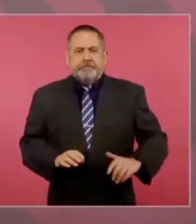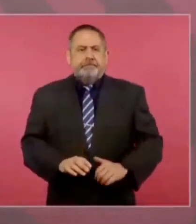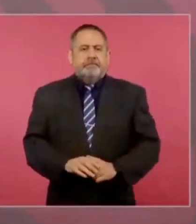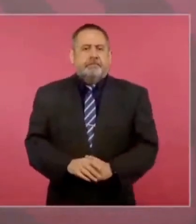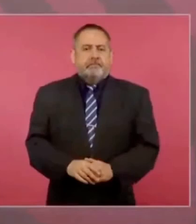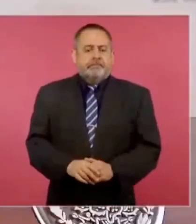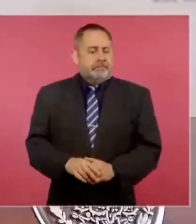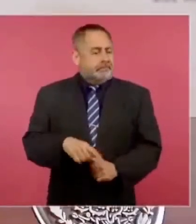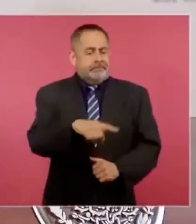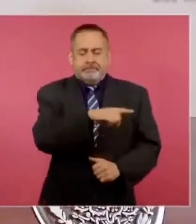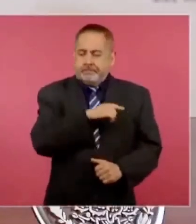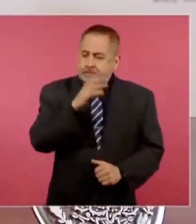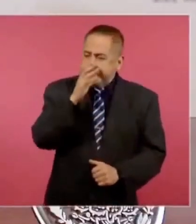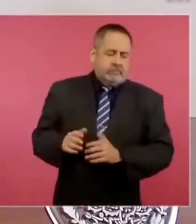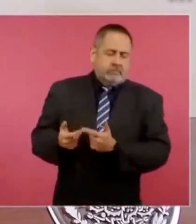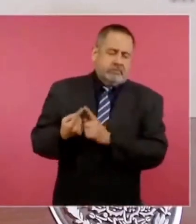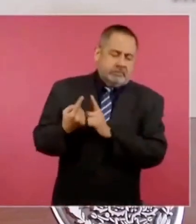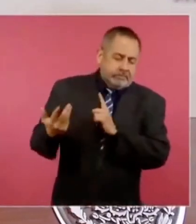Les cuesta mucho